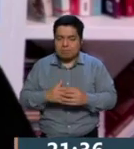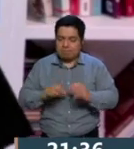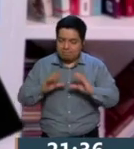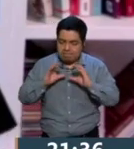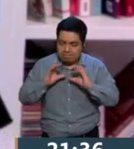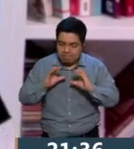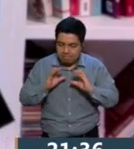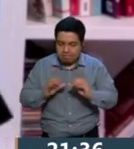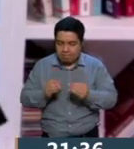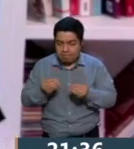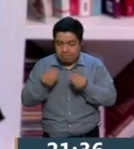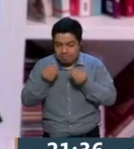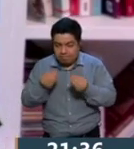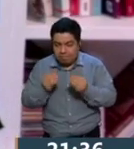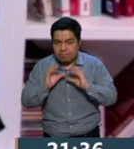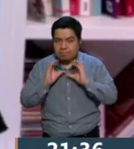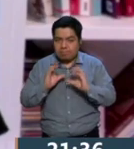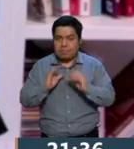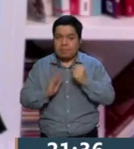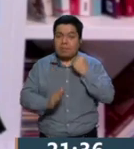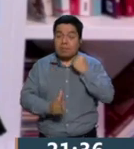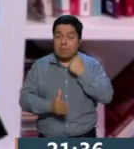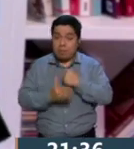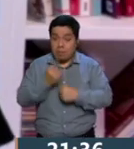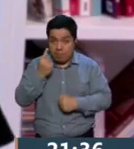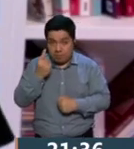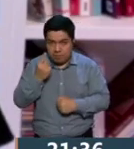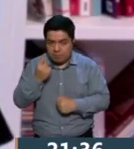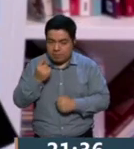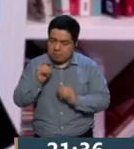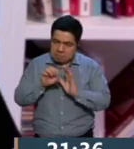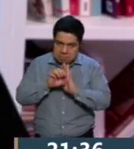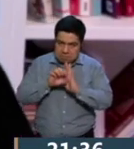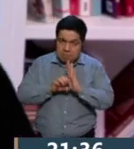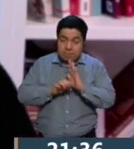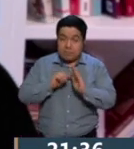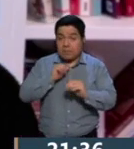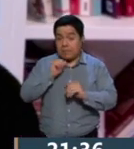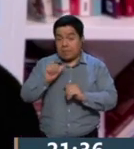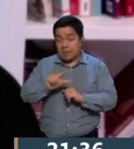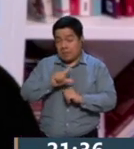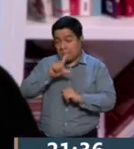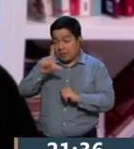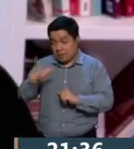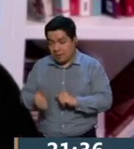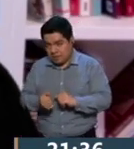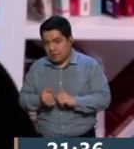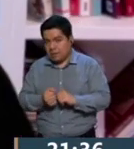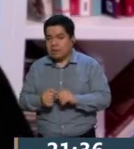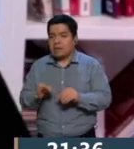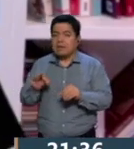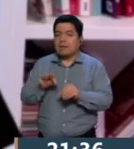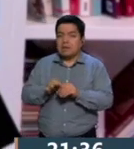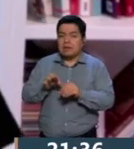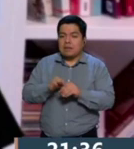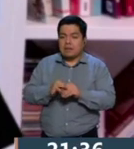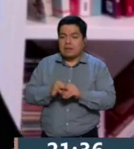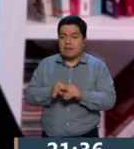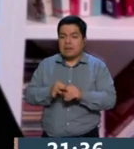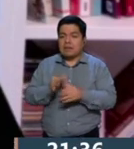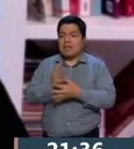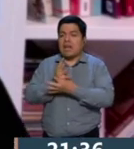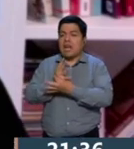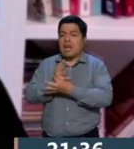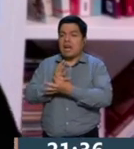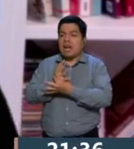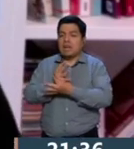extremo, porque no vaya a ser que por no cuidarlo, Braulio, después de la elección, alguien quiera usarlo como